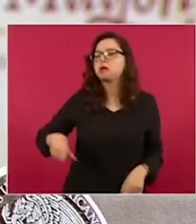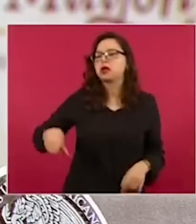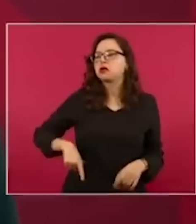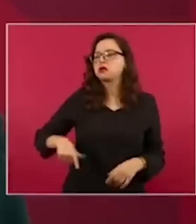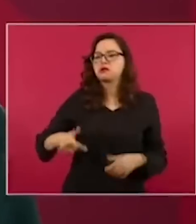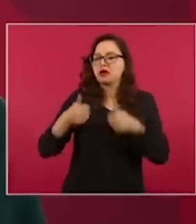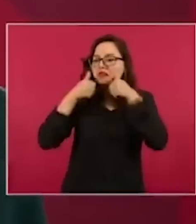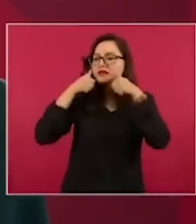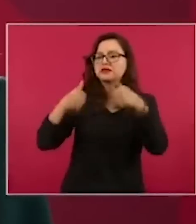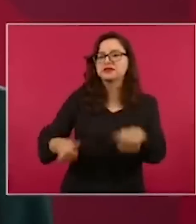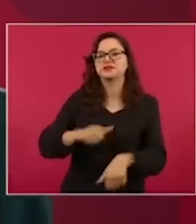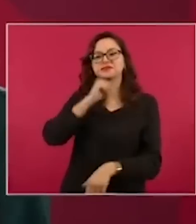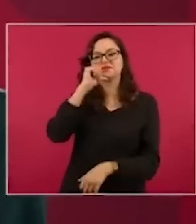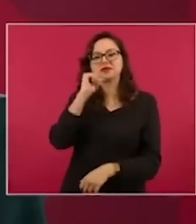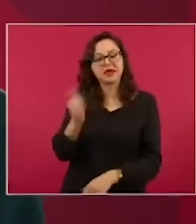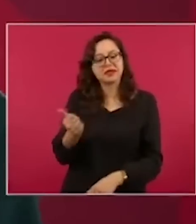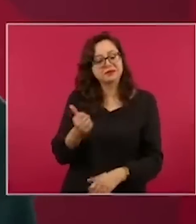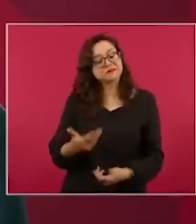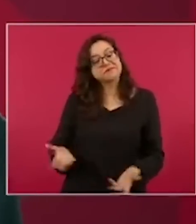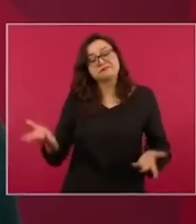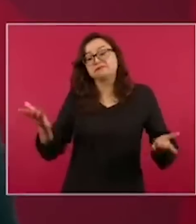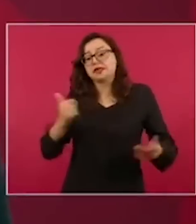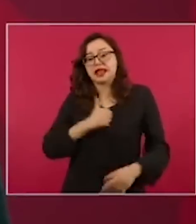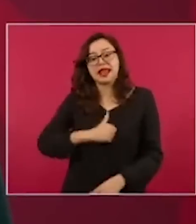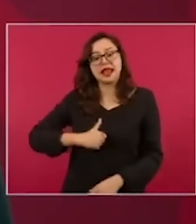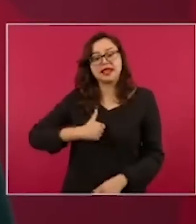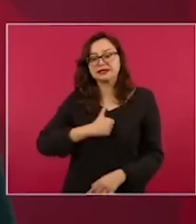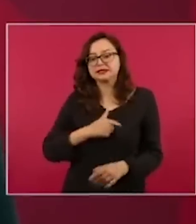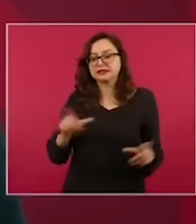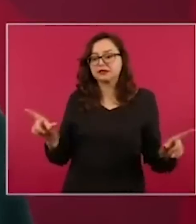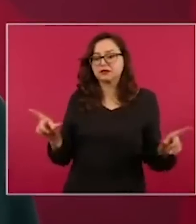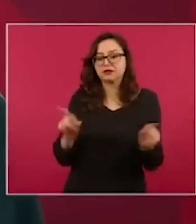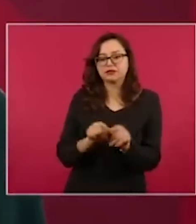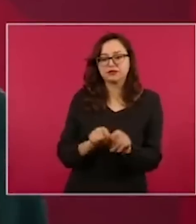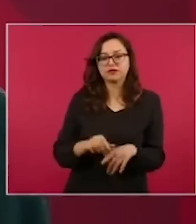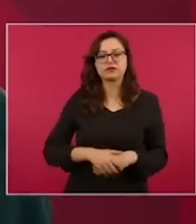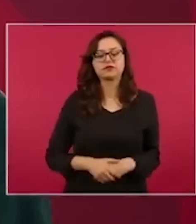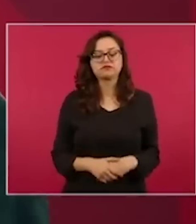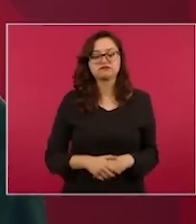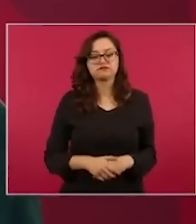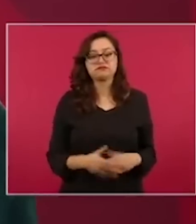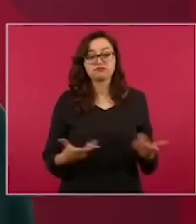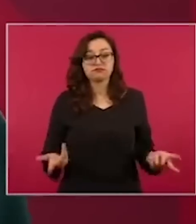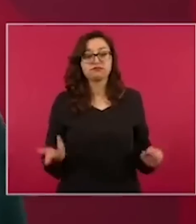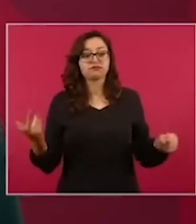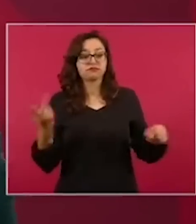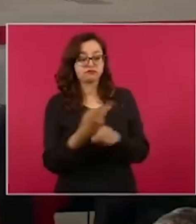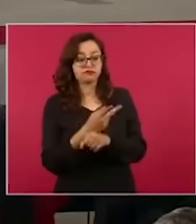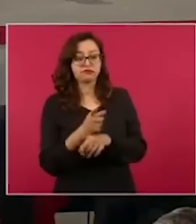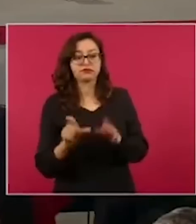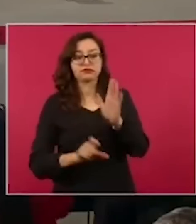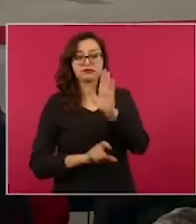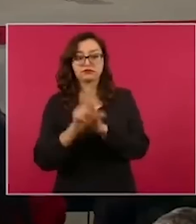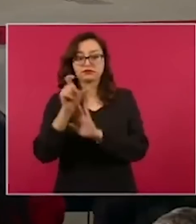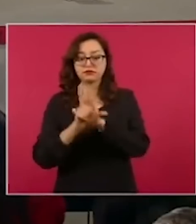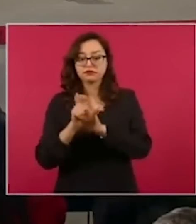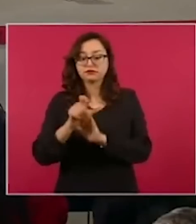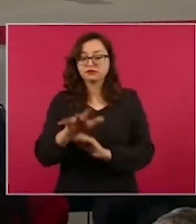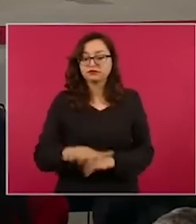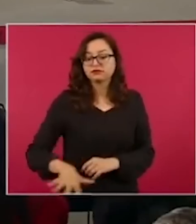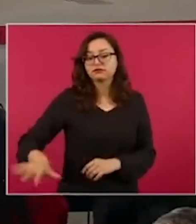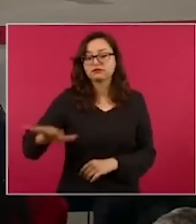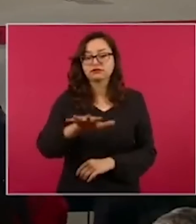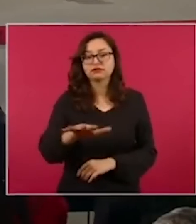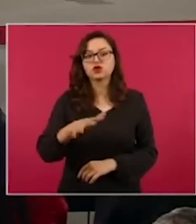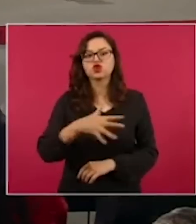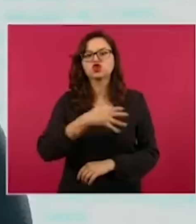para golpear al gobierno del presidente Andrés Manuel López Obrador, aunque para ello tenga que mentir un día sí y el otro también. La